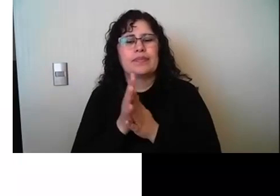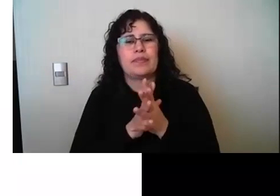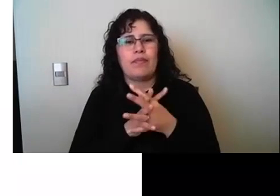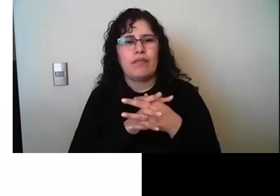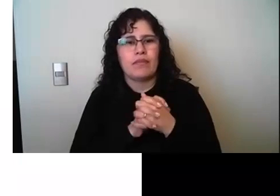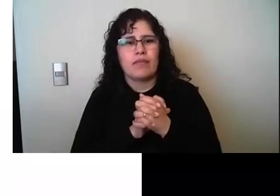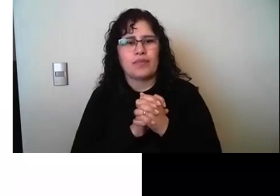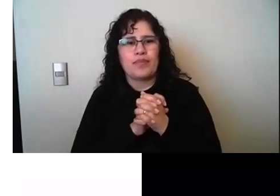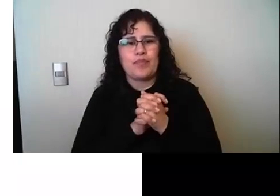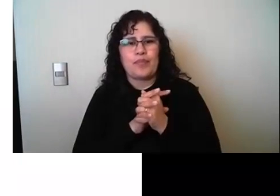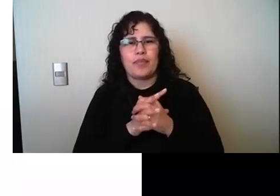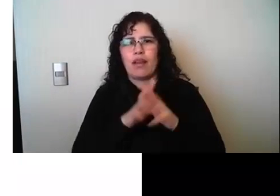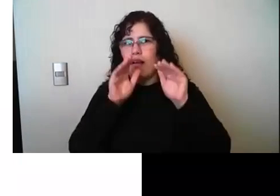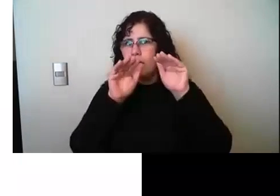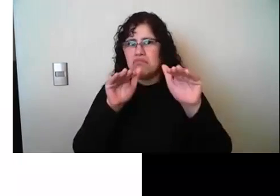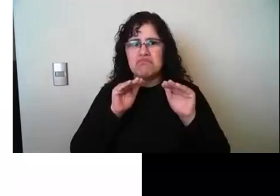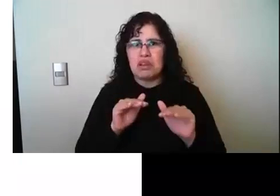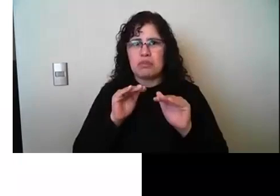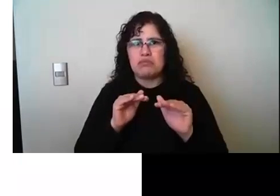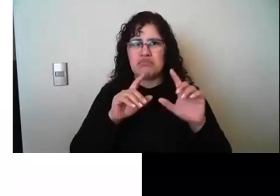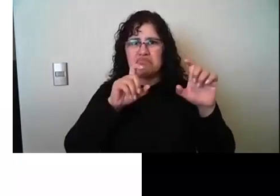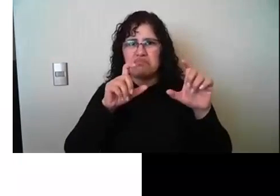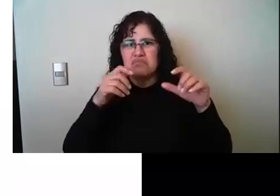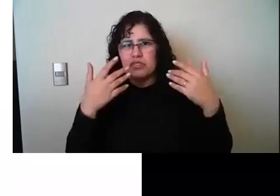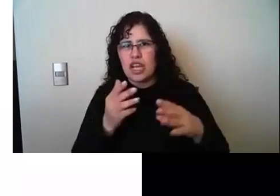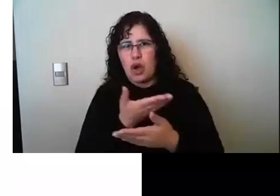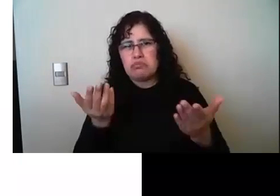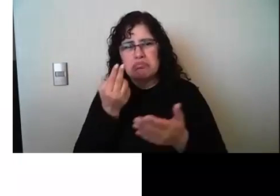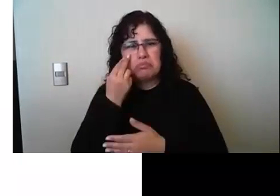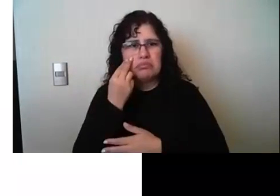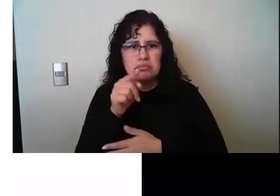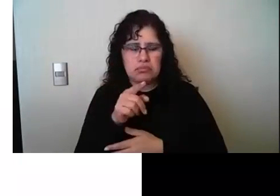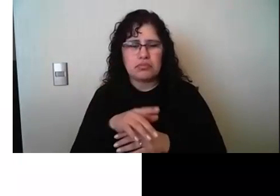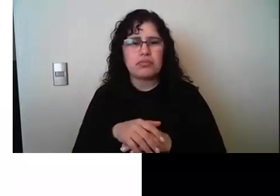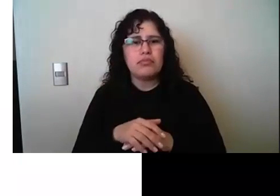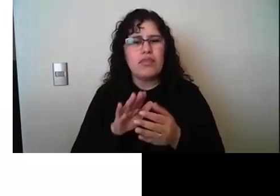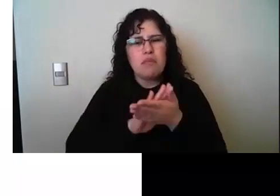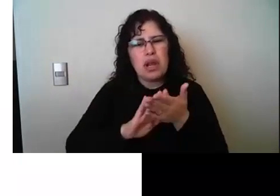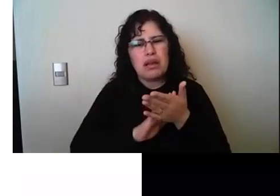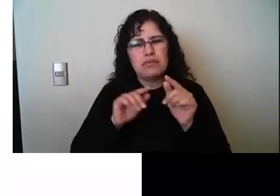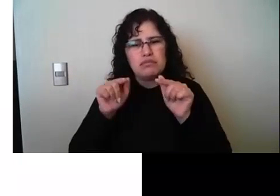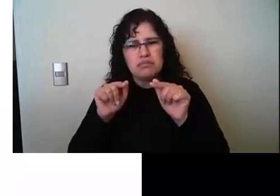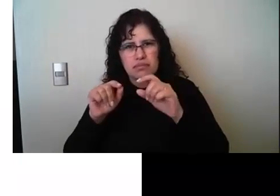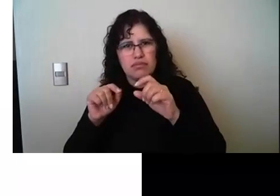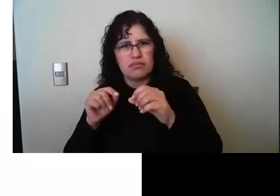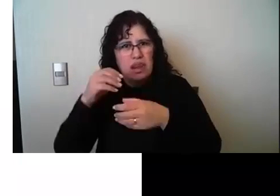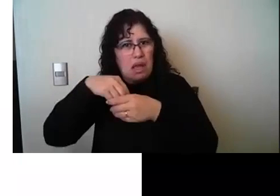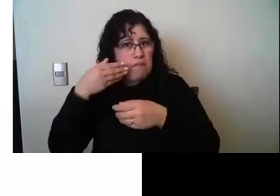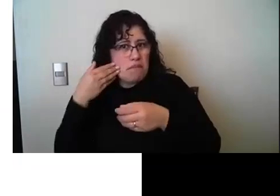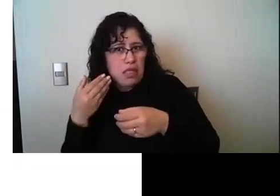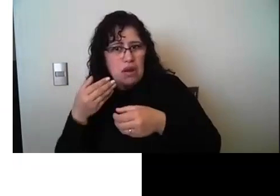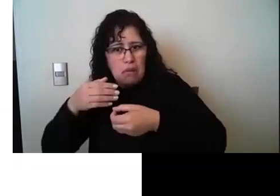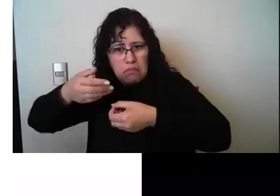Bueno, los mismos esquemas conocidos por nosotros, el esquema de la médula espinal, que ya lo describimos,